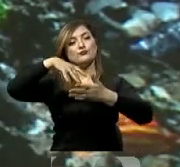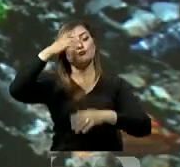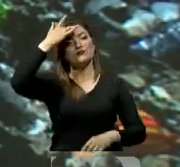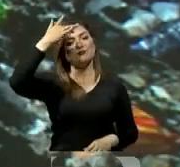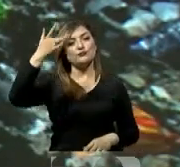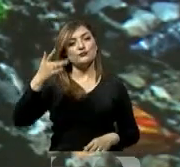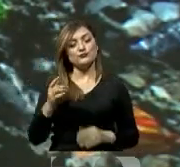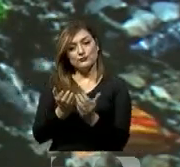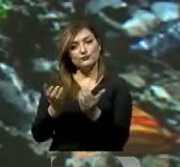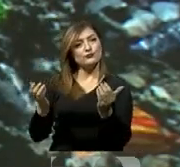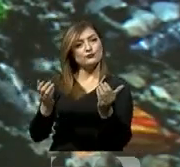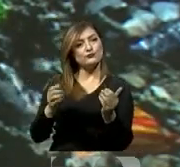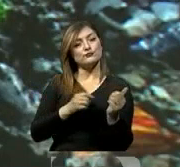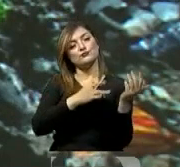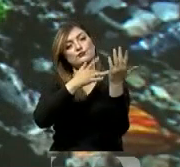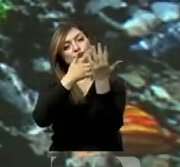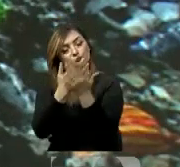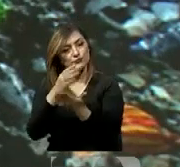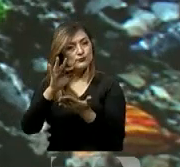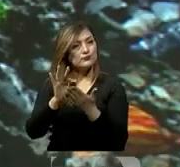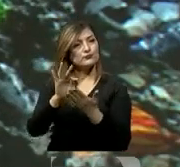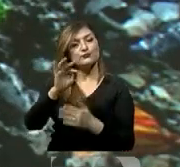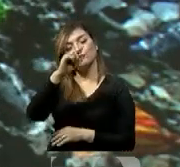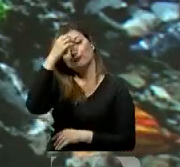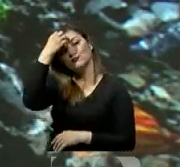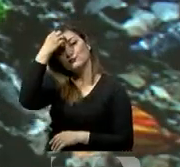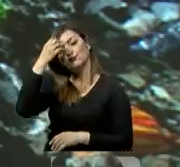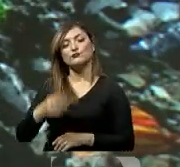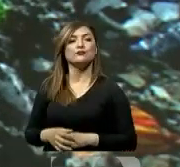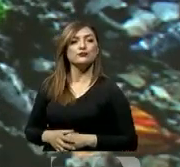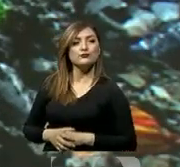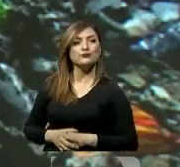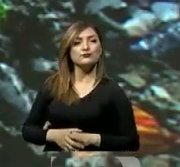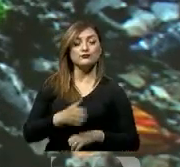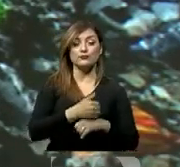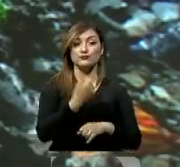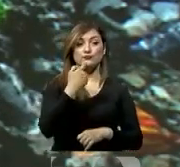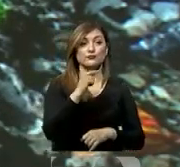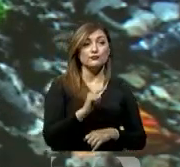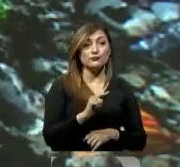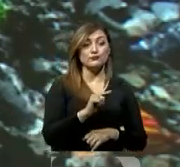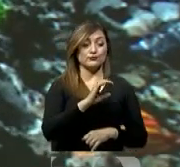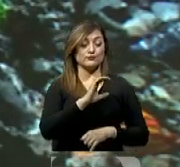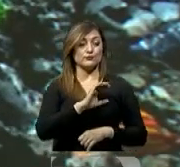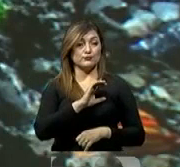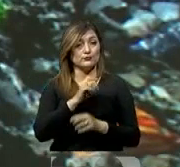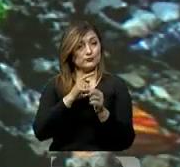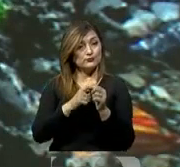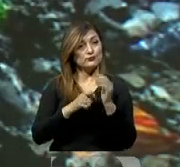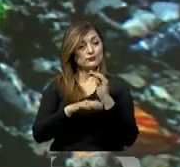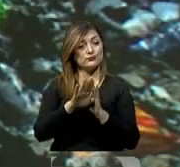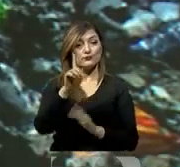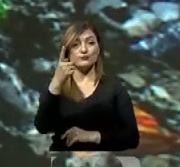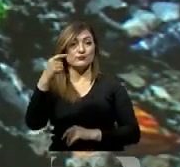por los desechos que llegan desde el cantón Rumiñahui. Sin embargo, las autoridades de ese cantón aseguran que el Cabildo Capitalino recibe más